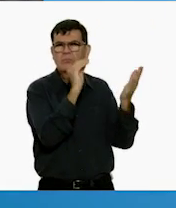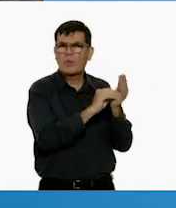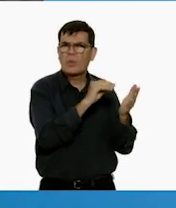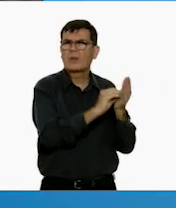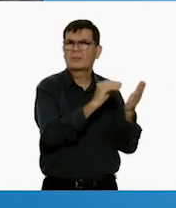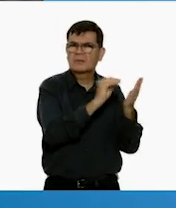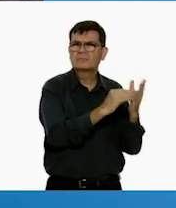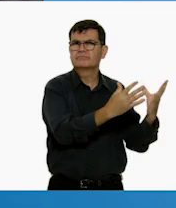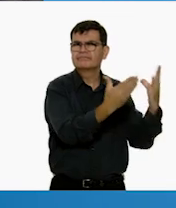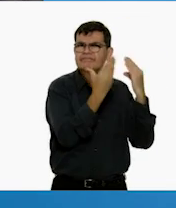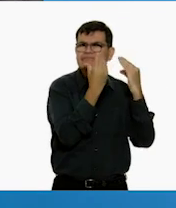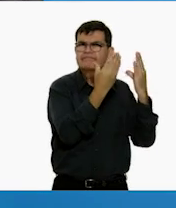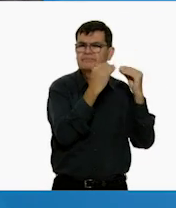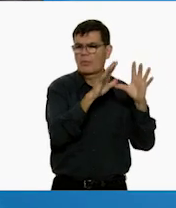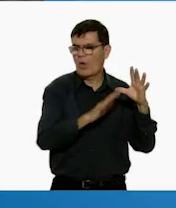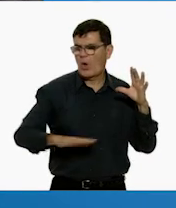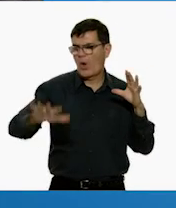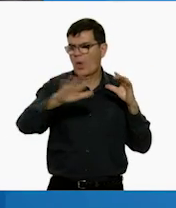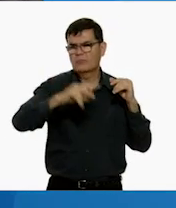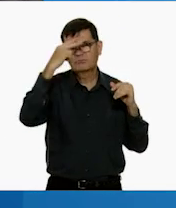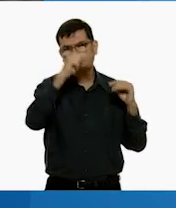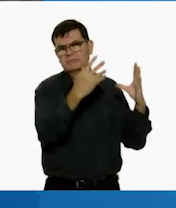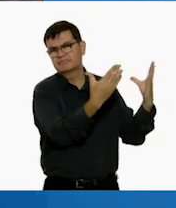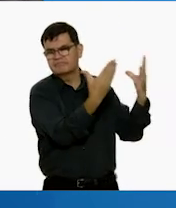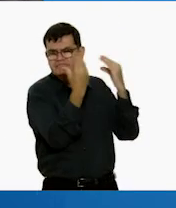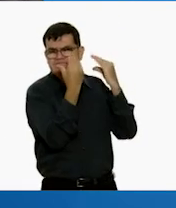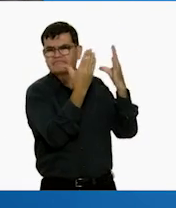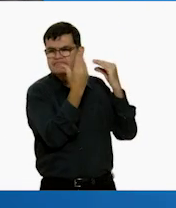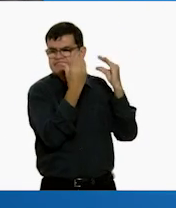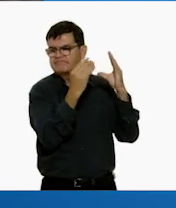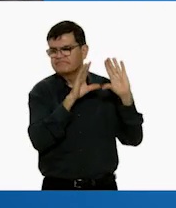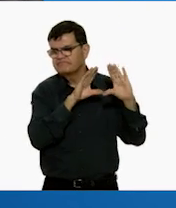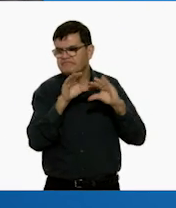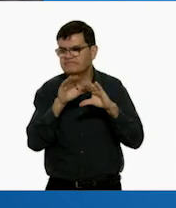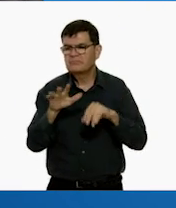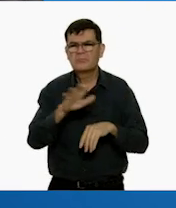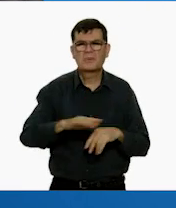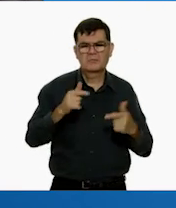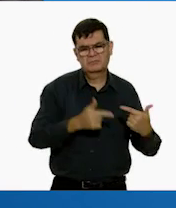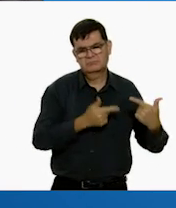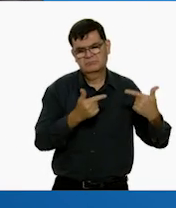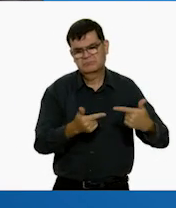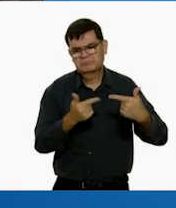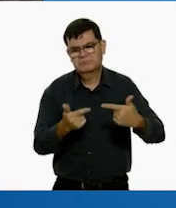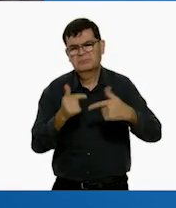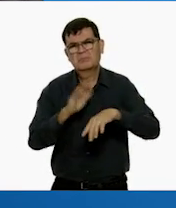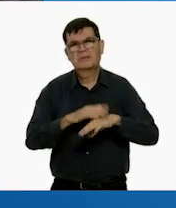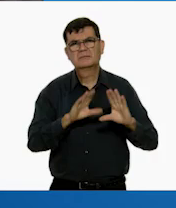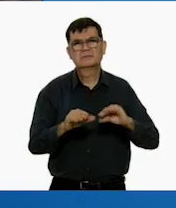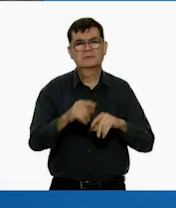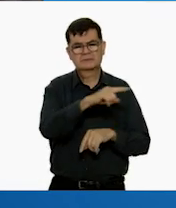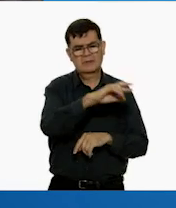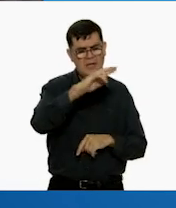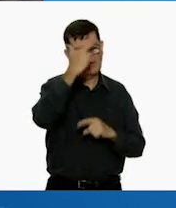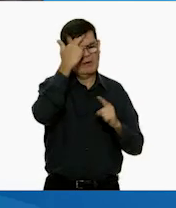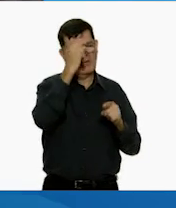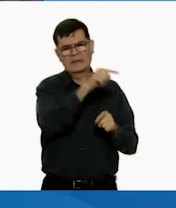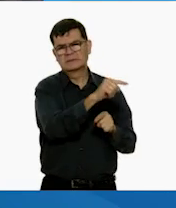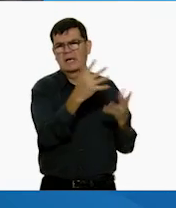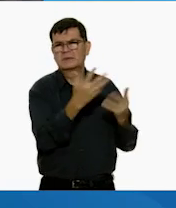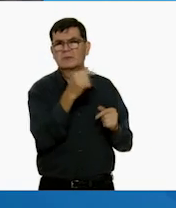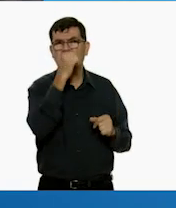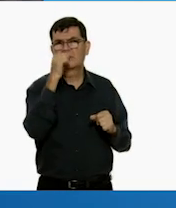hoy para los mexicanos y para las nuevas generaciones. Recordamos a Juárez